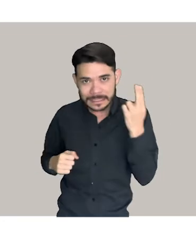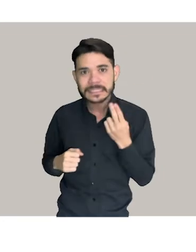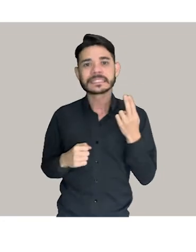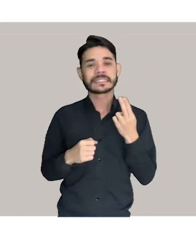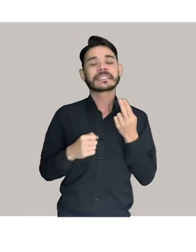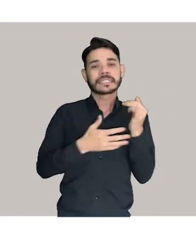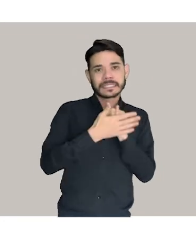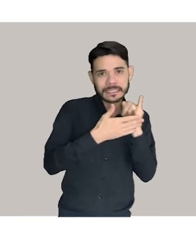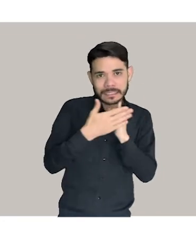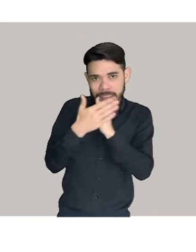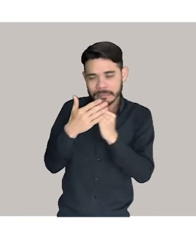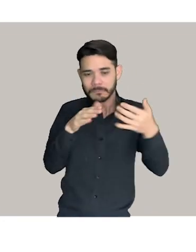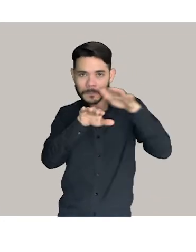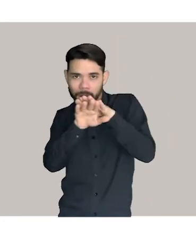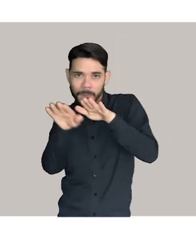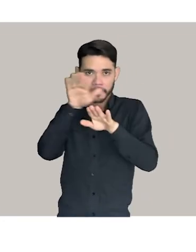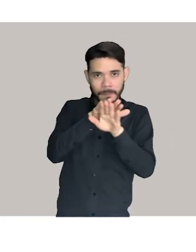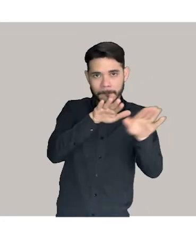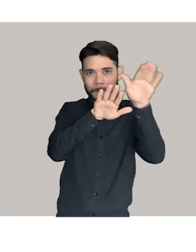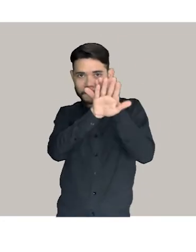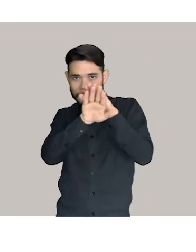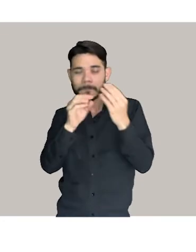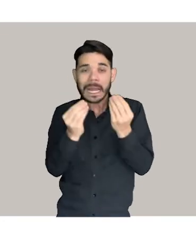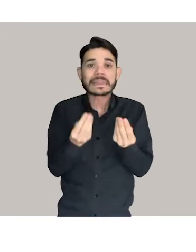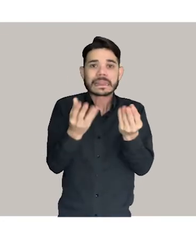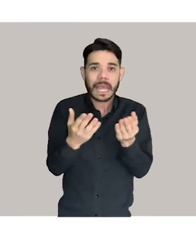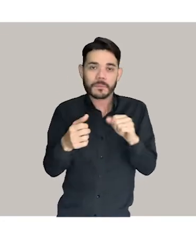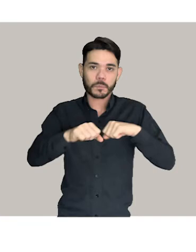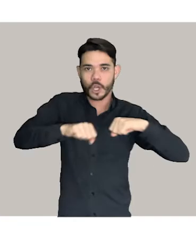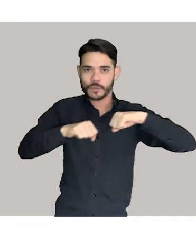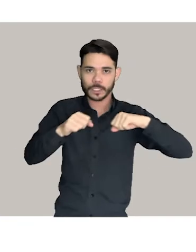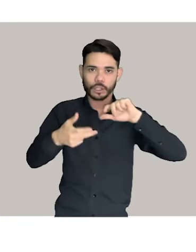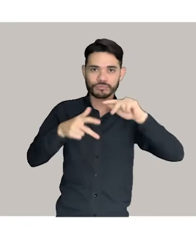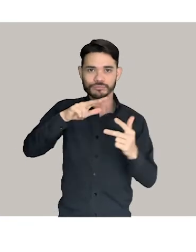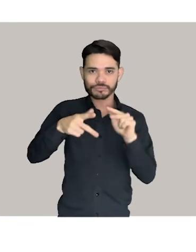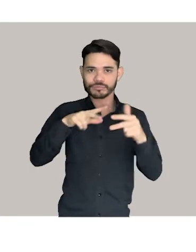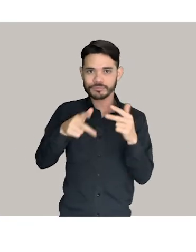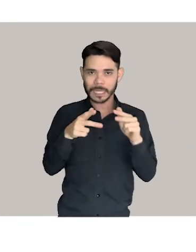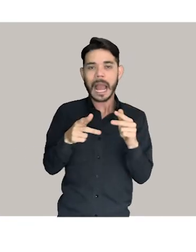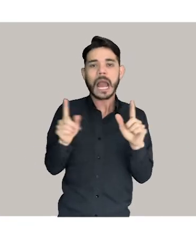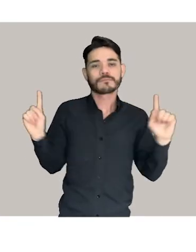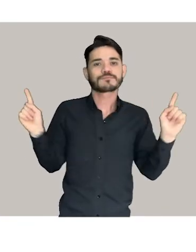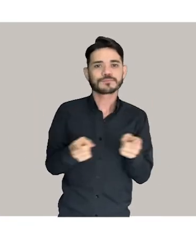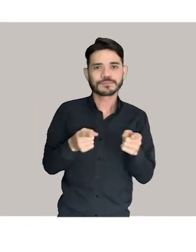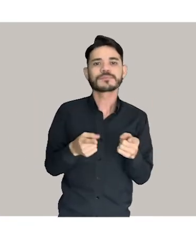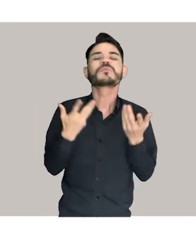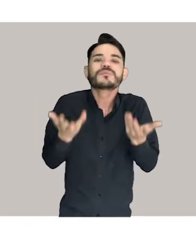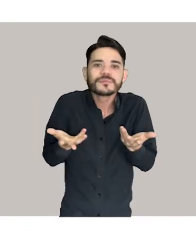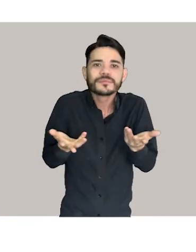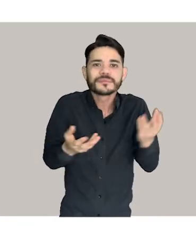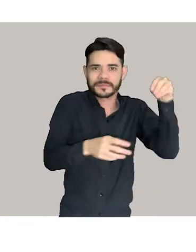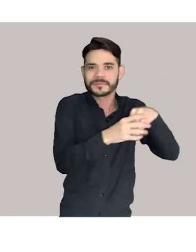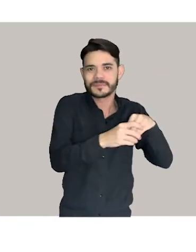poder repetir y hacer dibujo sobre dibujo, para que haya movimiento en los personajes, se simplifica más